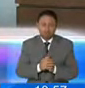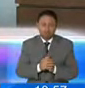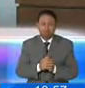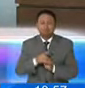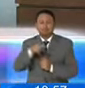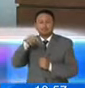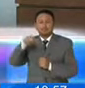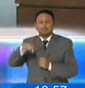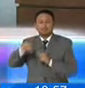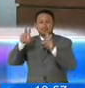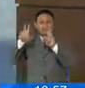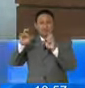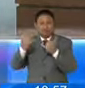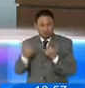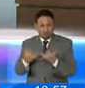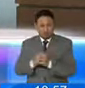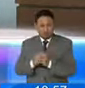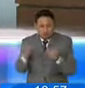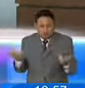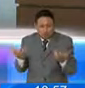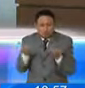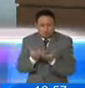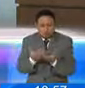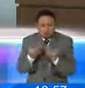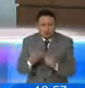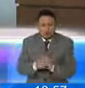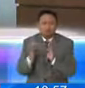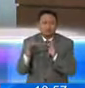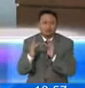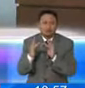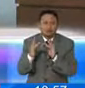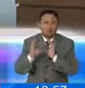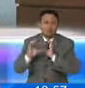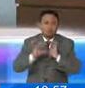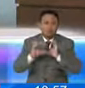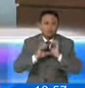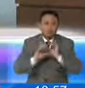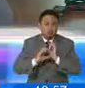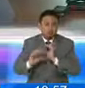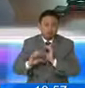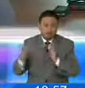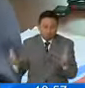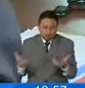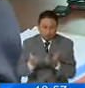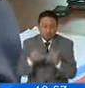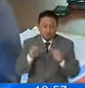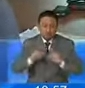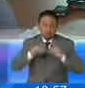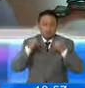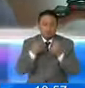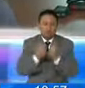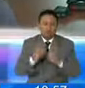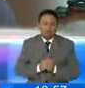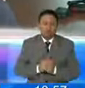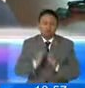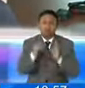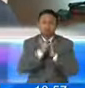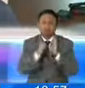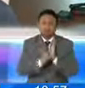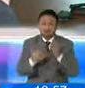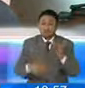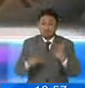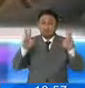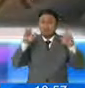estamos llegando de alguna manera a contactarnos, a tratar de establecer este grupo. Agenda que contiene temas de interés